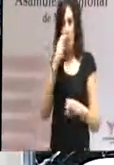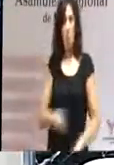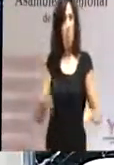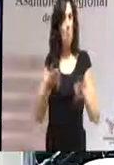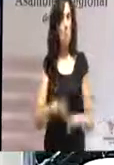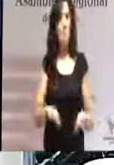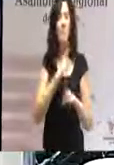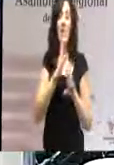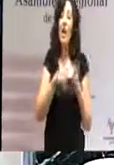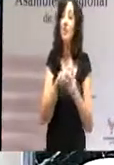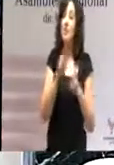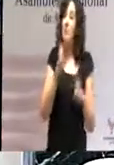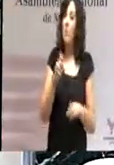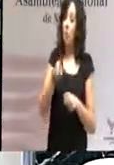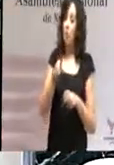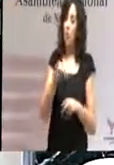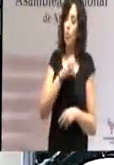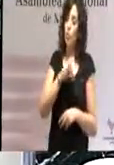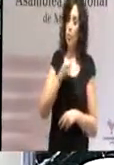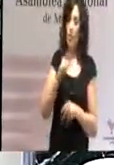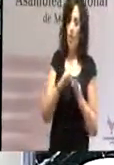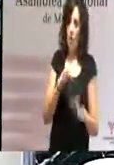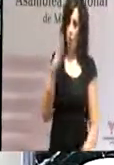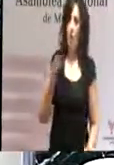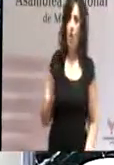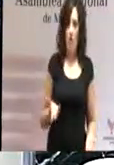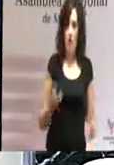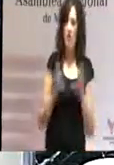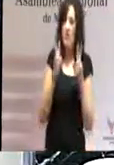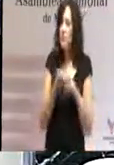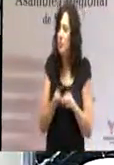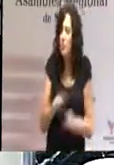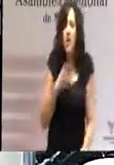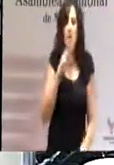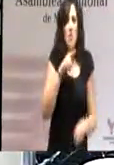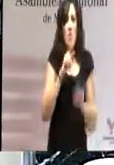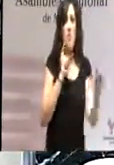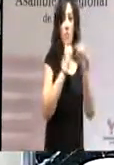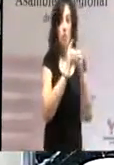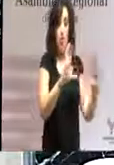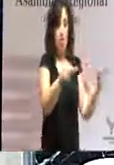es usted muy afortunado con la oposición que les ha tocado o que le ha tocado a usted vivir.